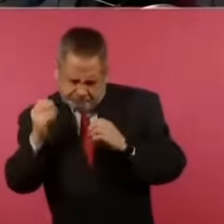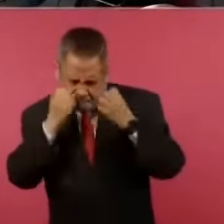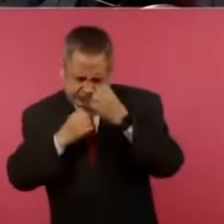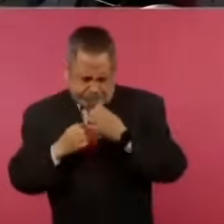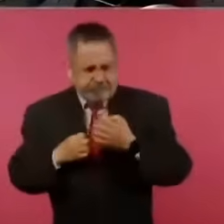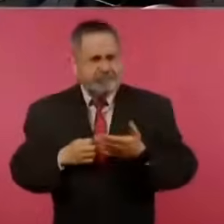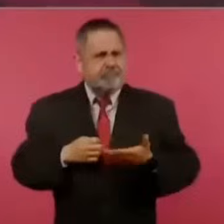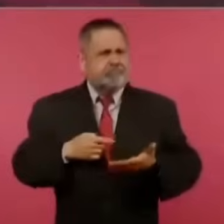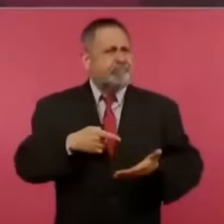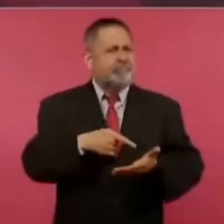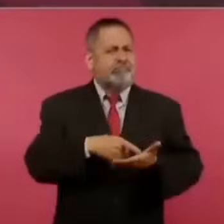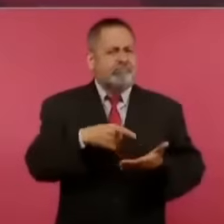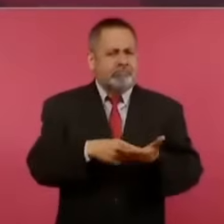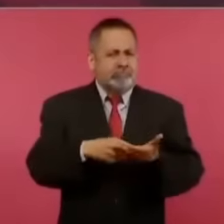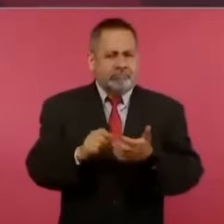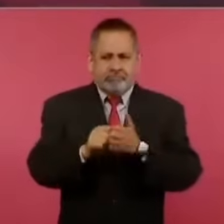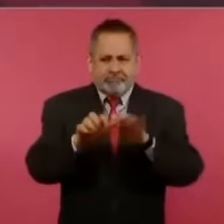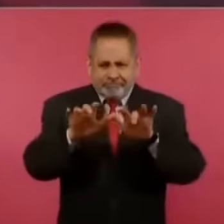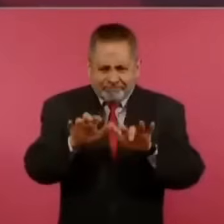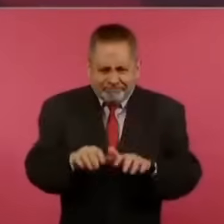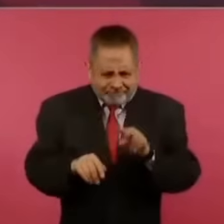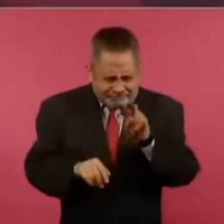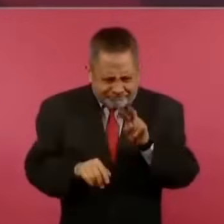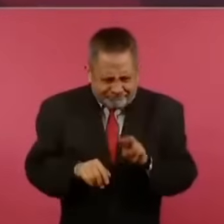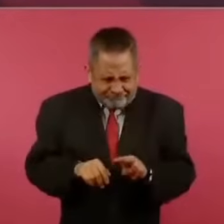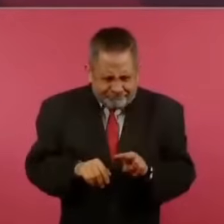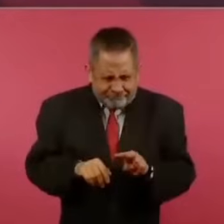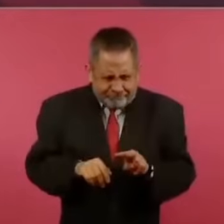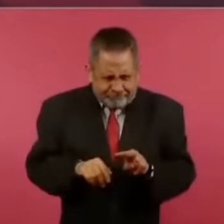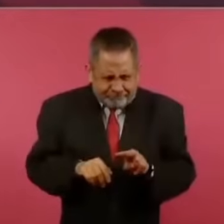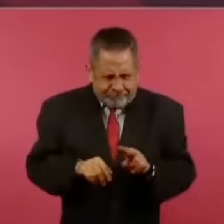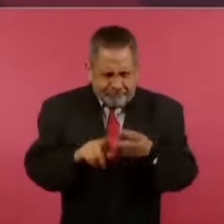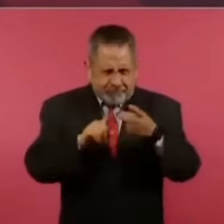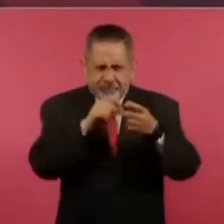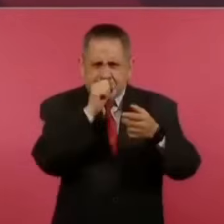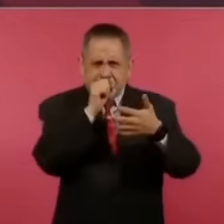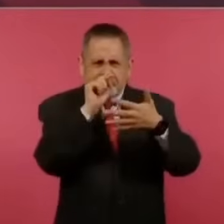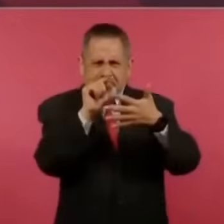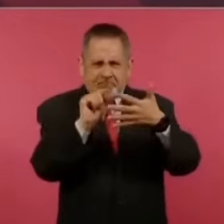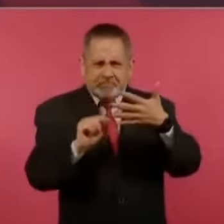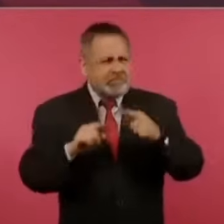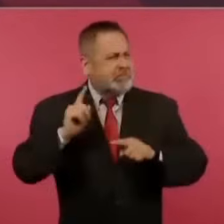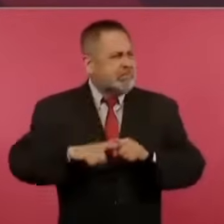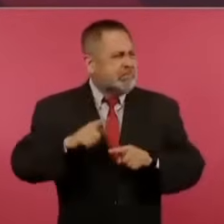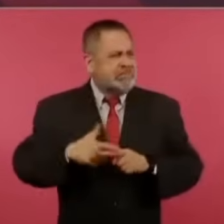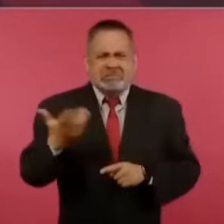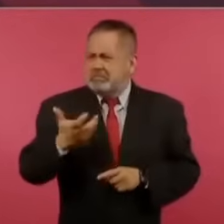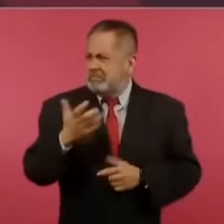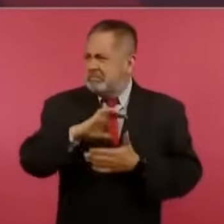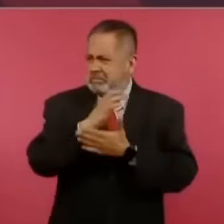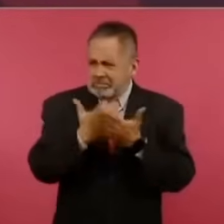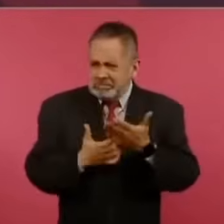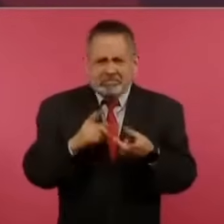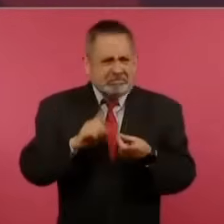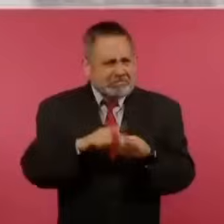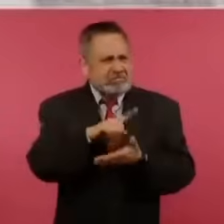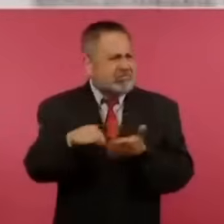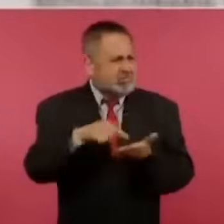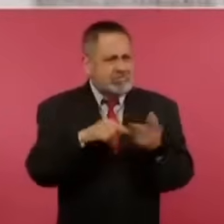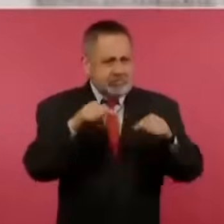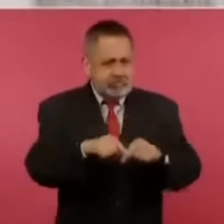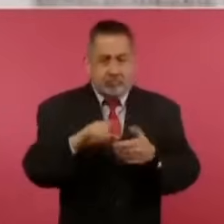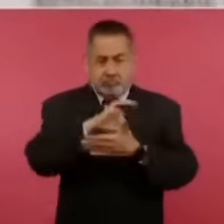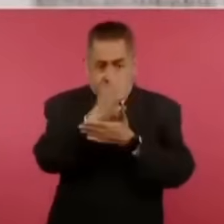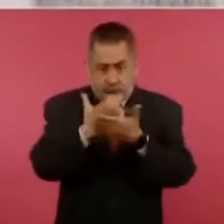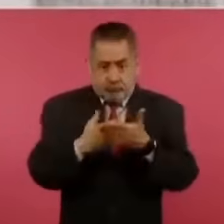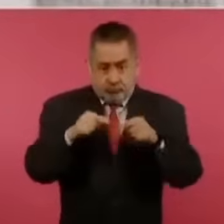el contrato estaba en electrónico y revisamos las propiedades del contrato para saber quién lo había hecho y en dónde se había hecho. Era un